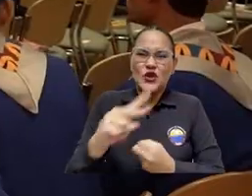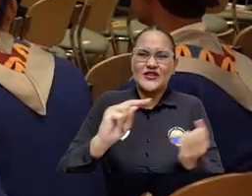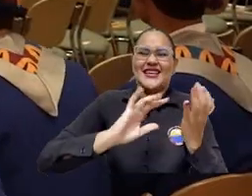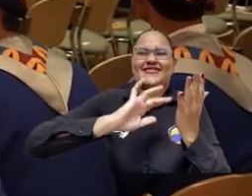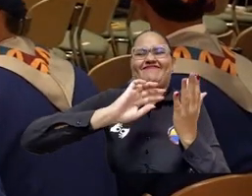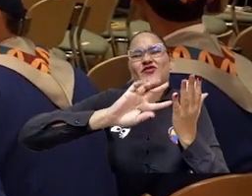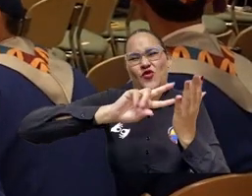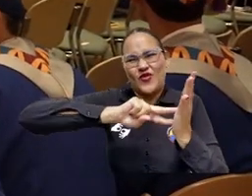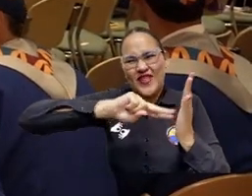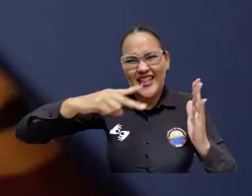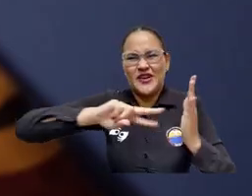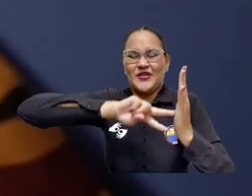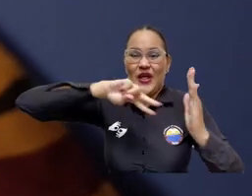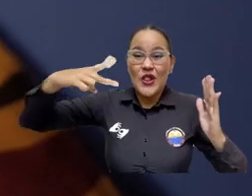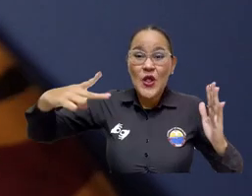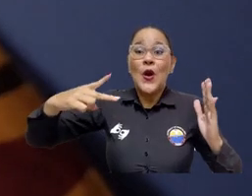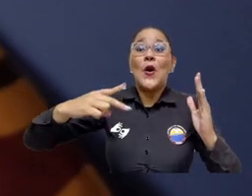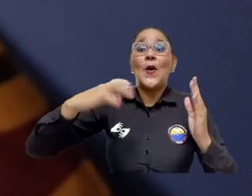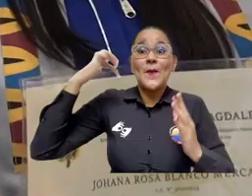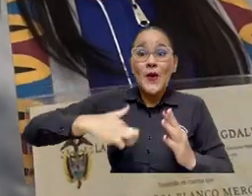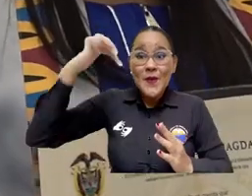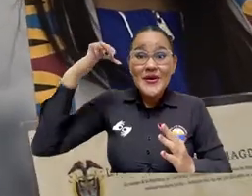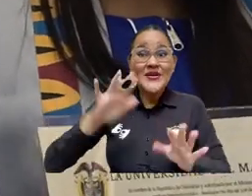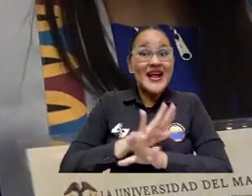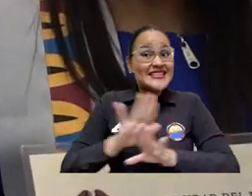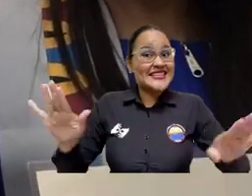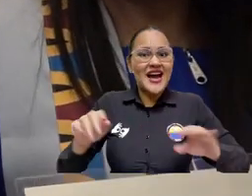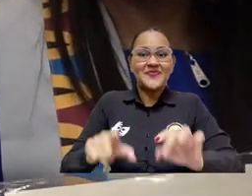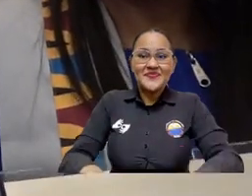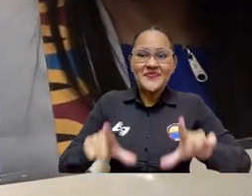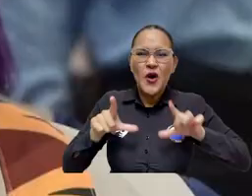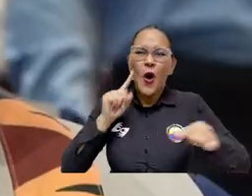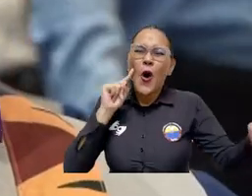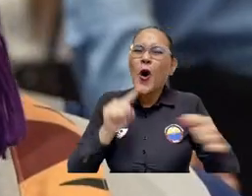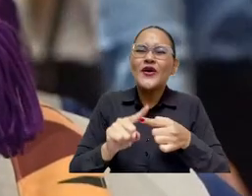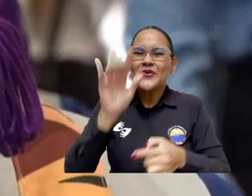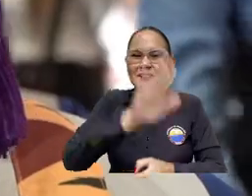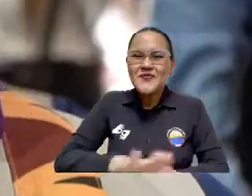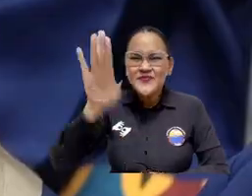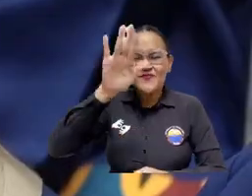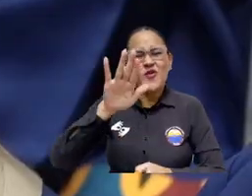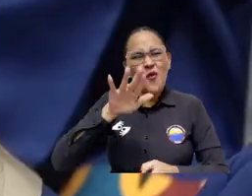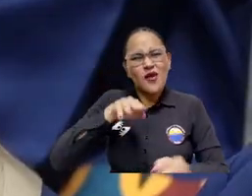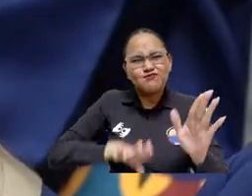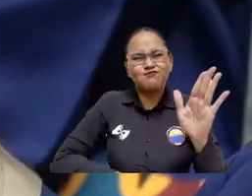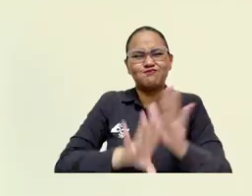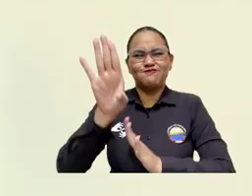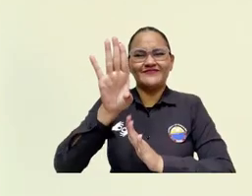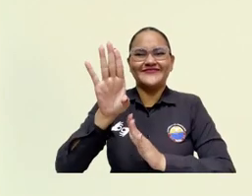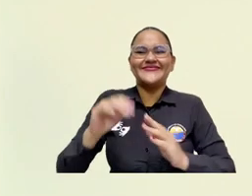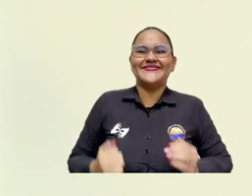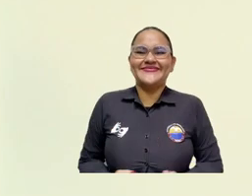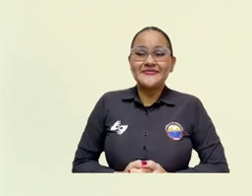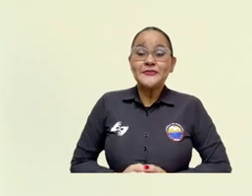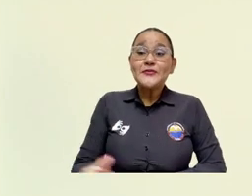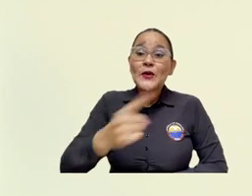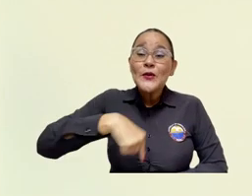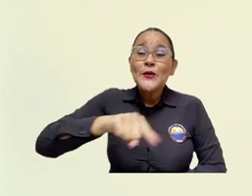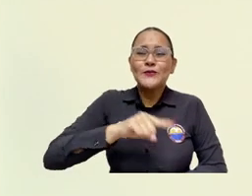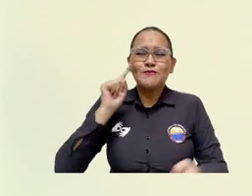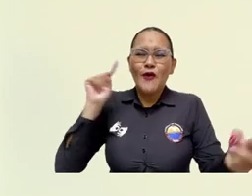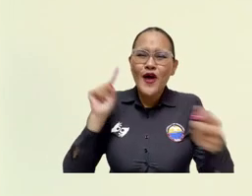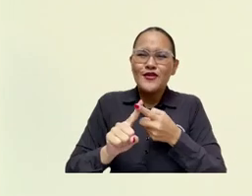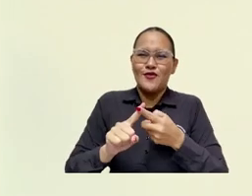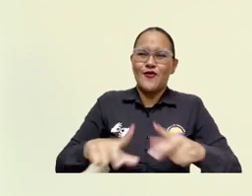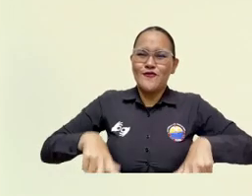712 técnicos tecnólogos y profesionales egresan listos para contribuir al desarrollo del territorio nuestro propósito de